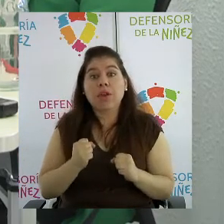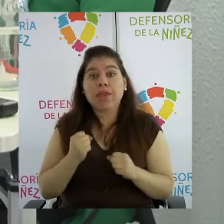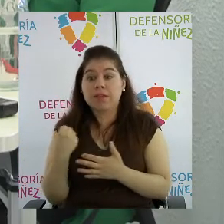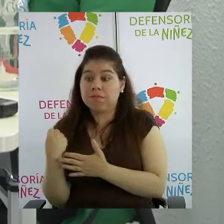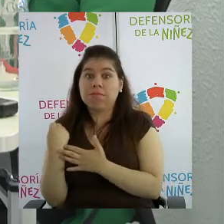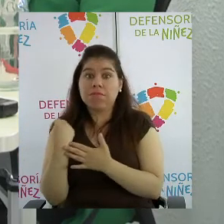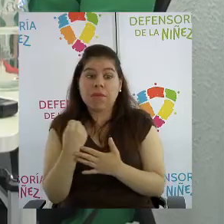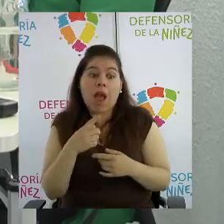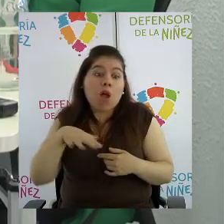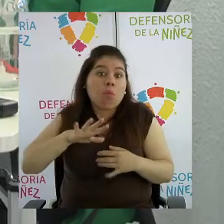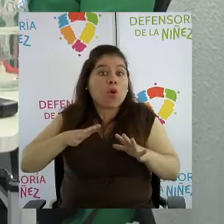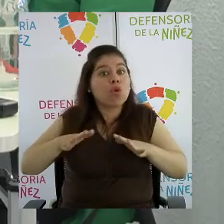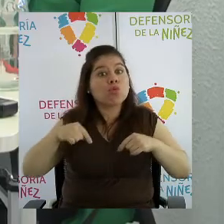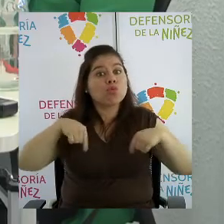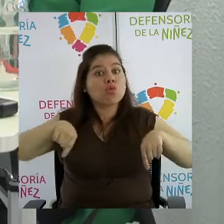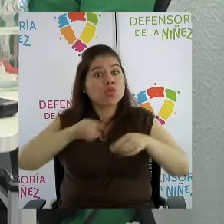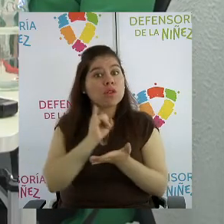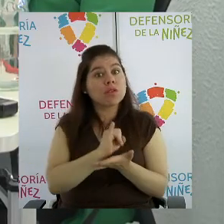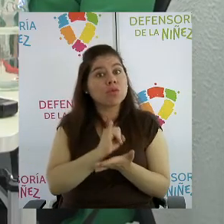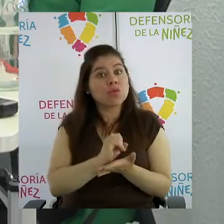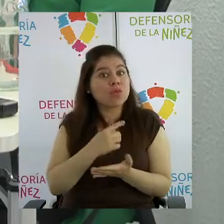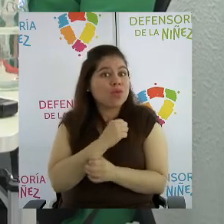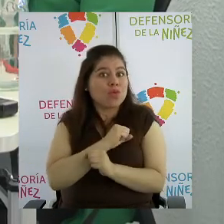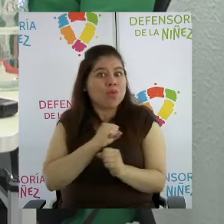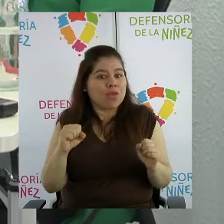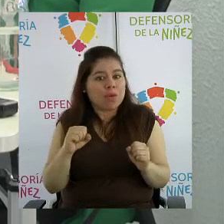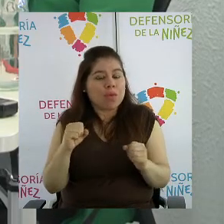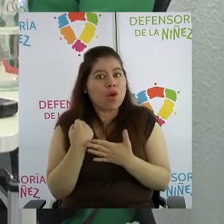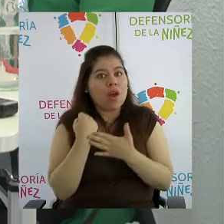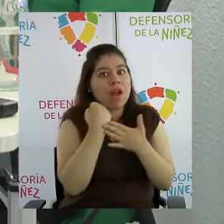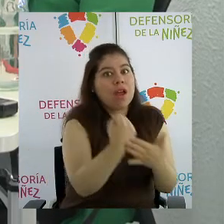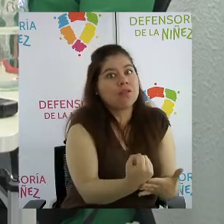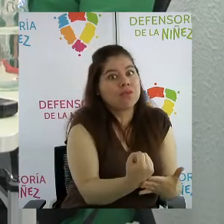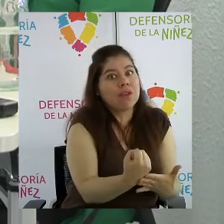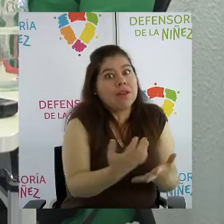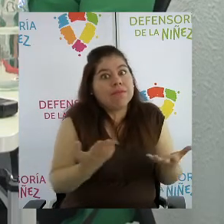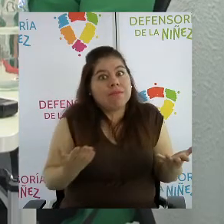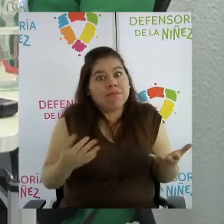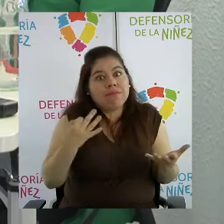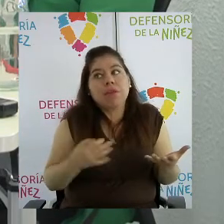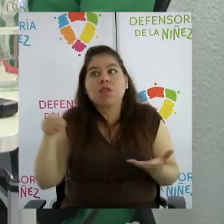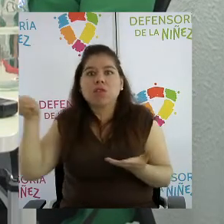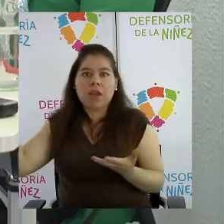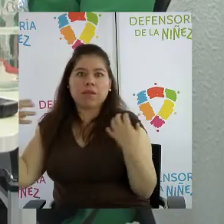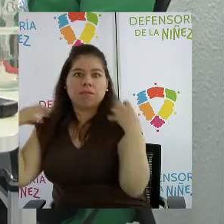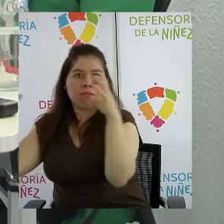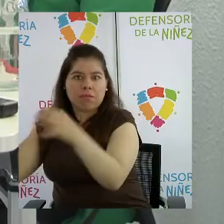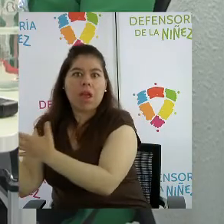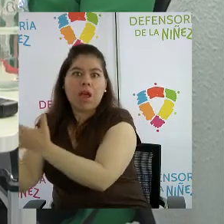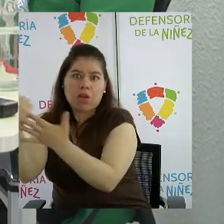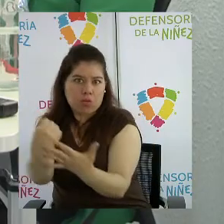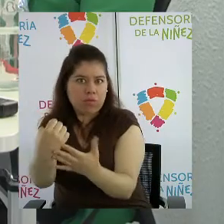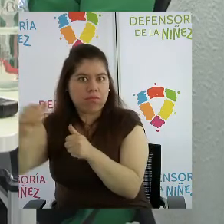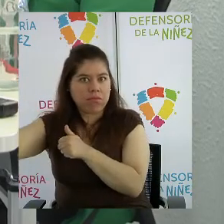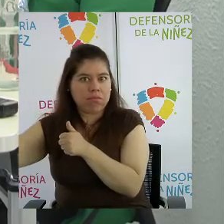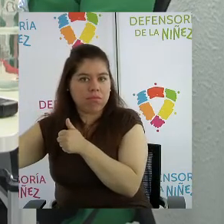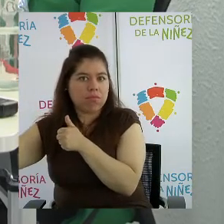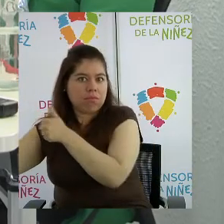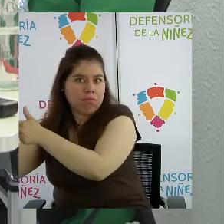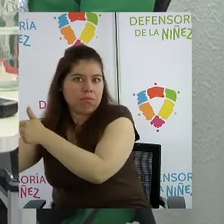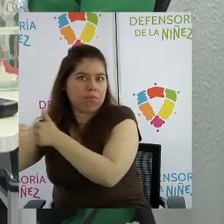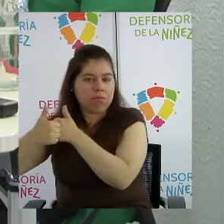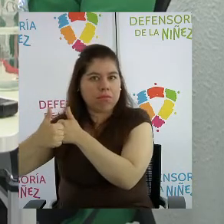que nosotros no tenemos con los acuerdos y convenios que estamos generando posibilidad de cobertura real. La Comisión de Verdad, Justicia y Reparación